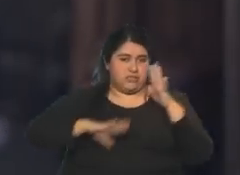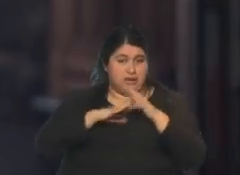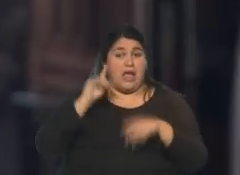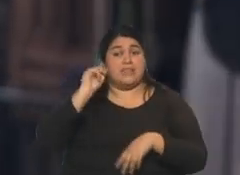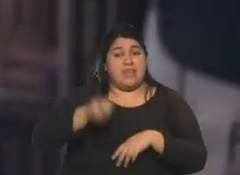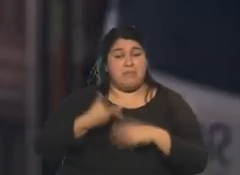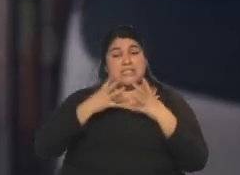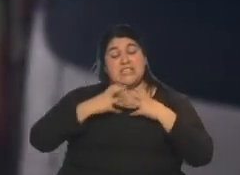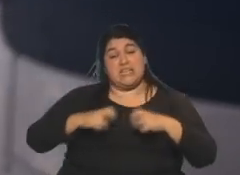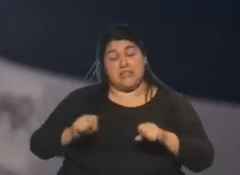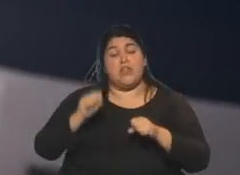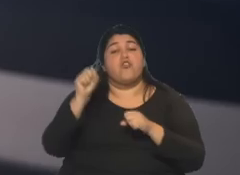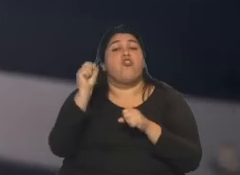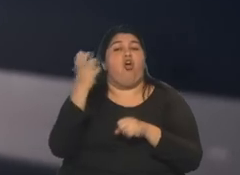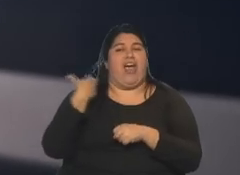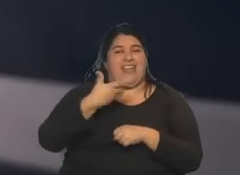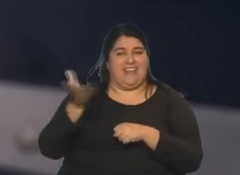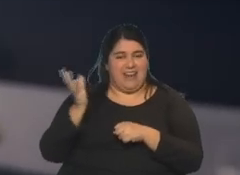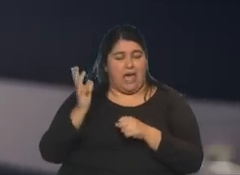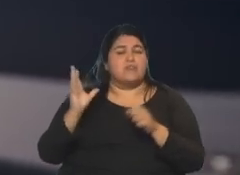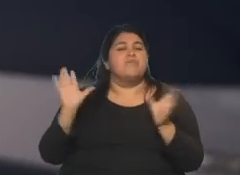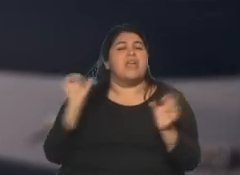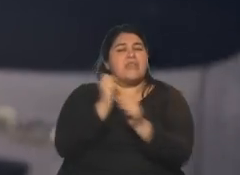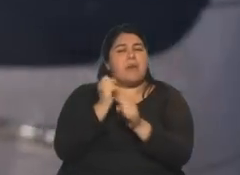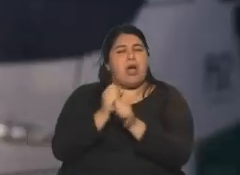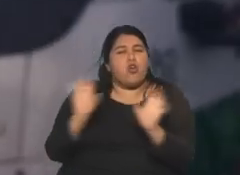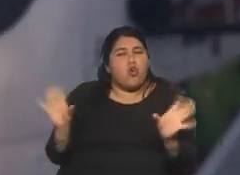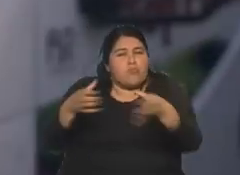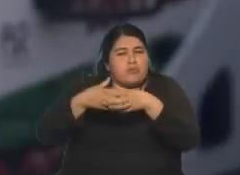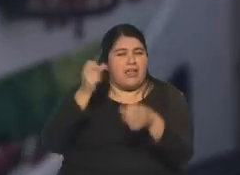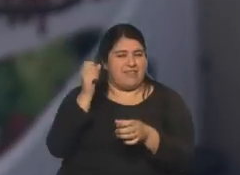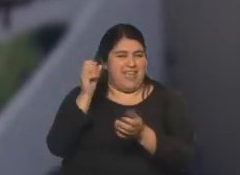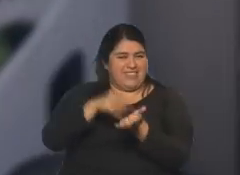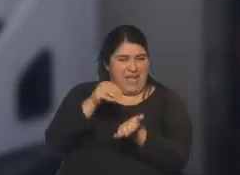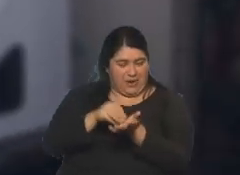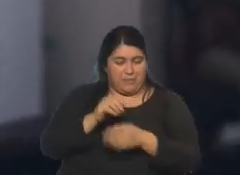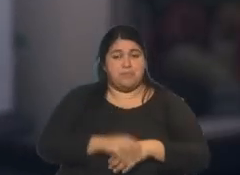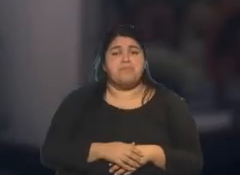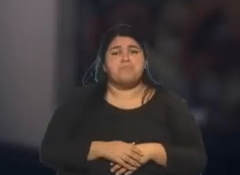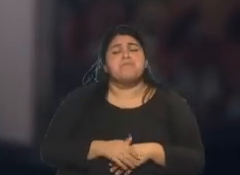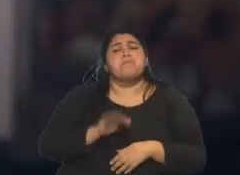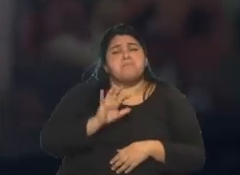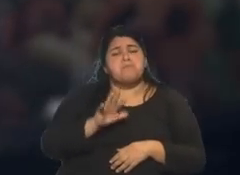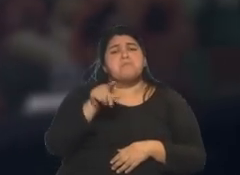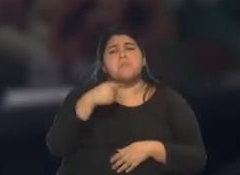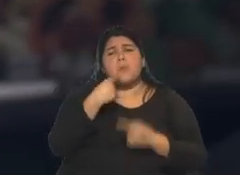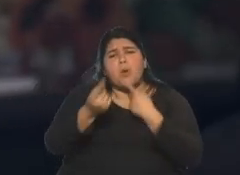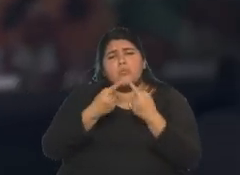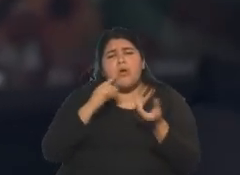de Trabajadores de la Tierra, y vamos a ver de qué se trata este lugar, cuáles son las variables que intervienen en la formación